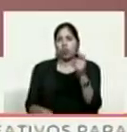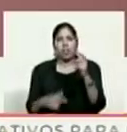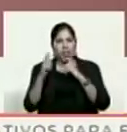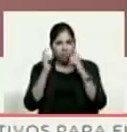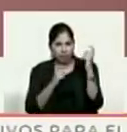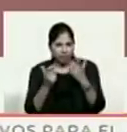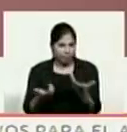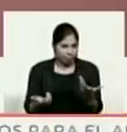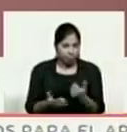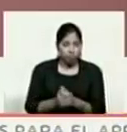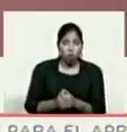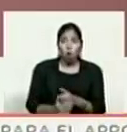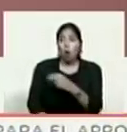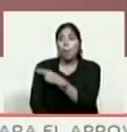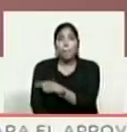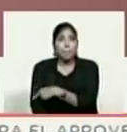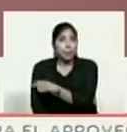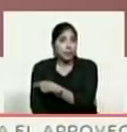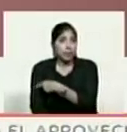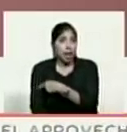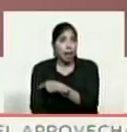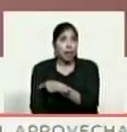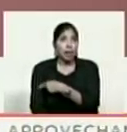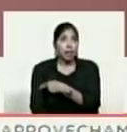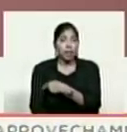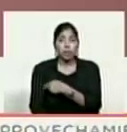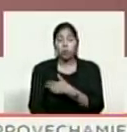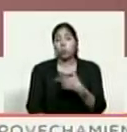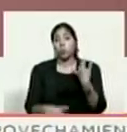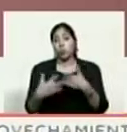Los hospitales sufrieron como sufrieron en estos días